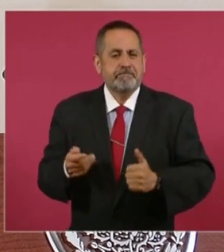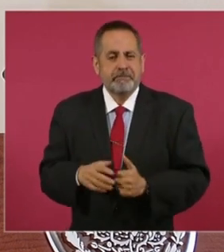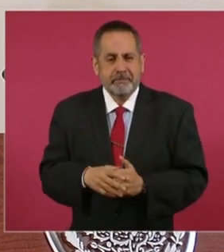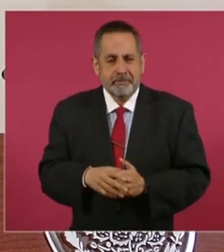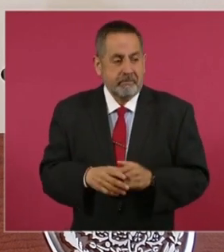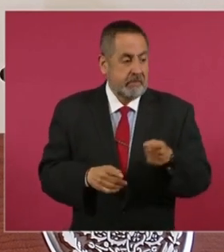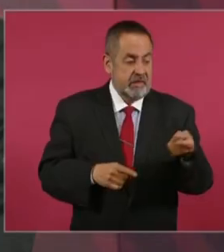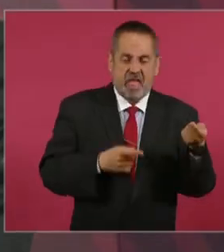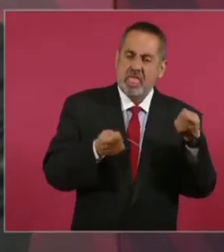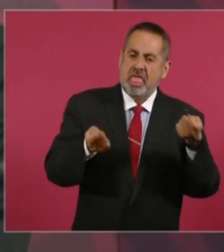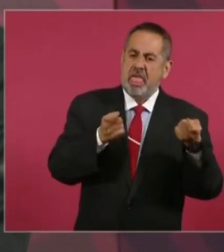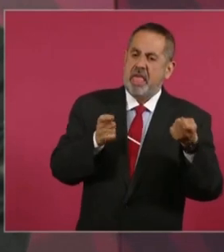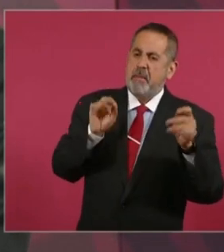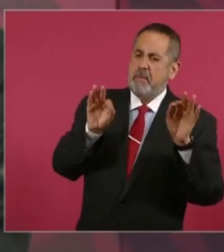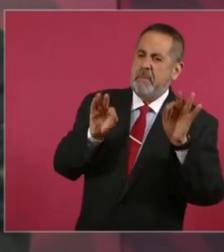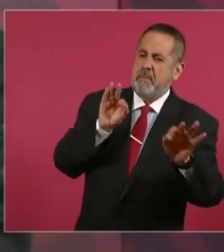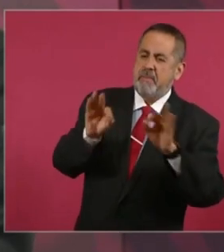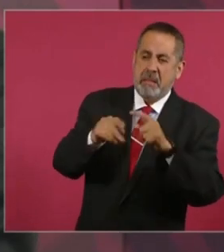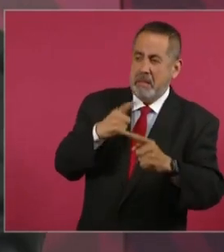dominada